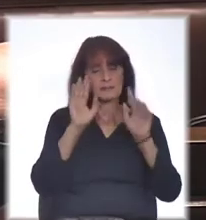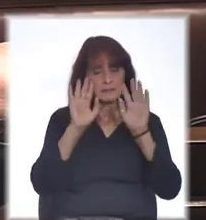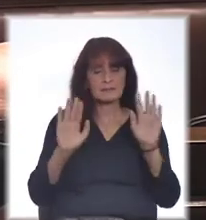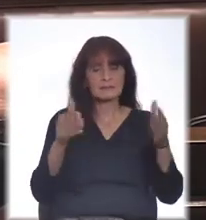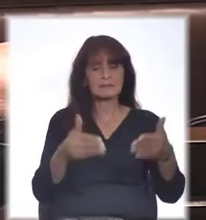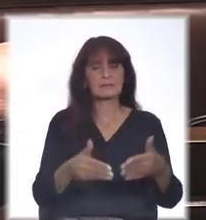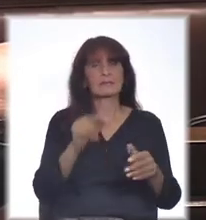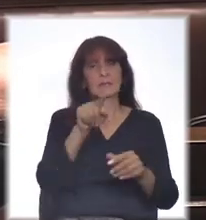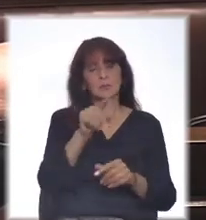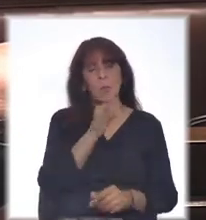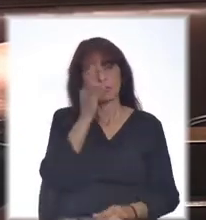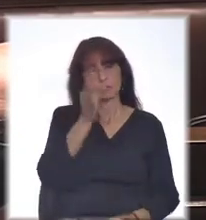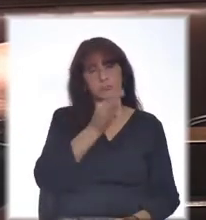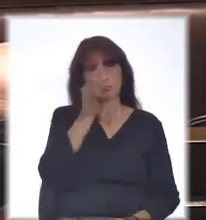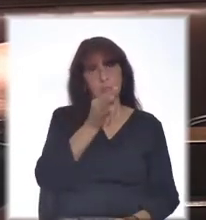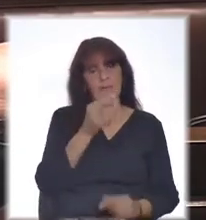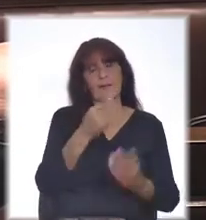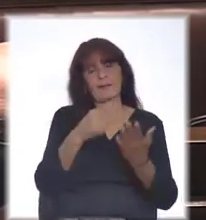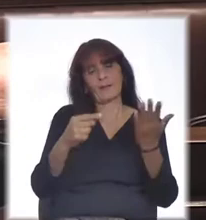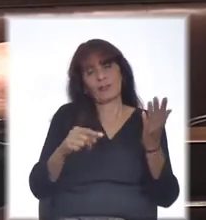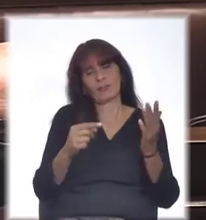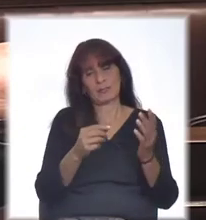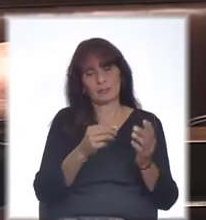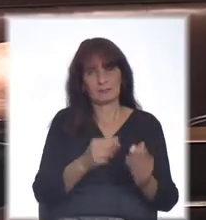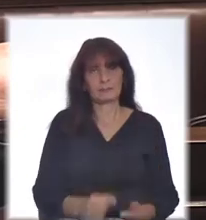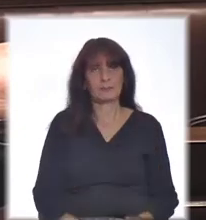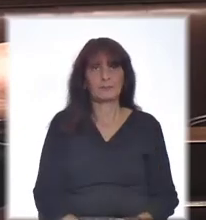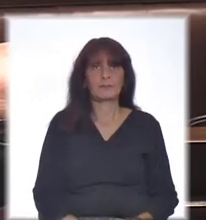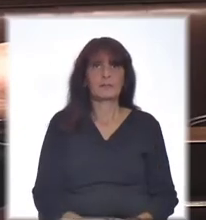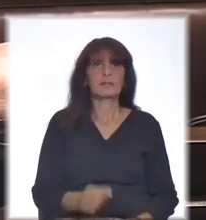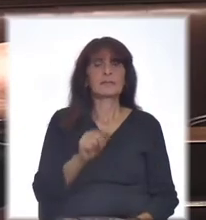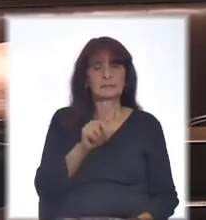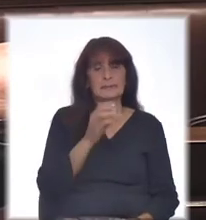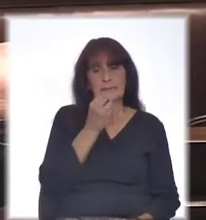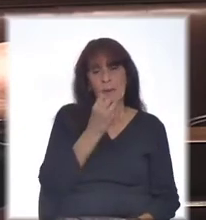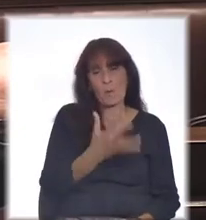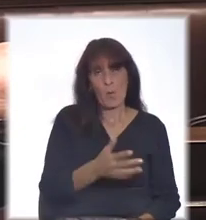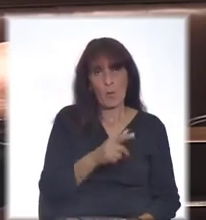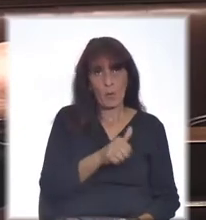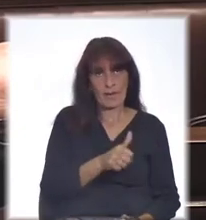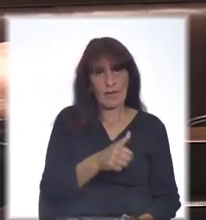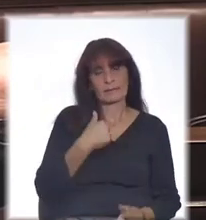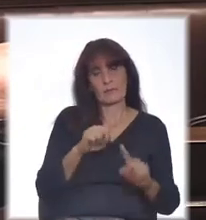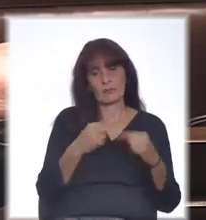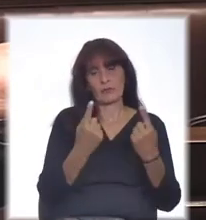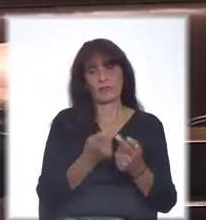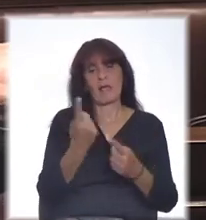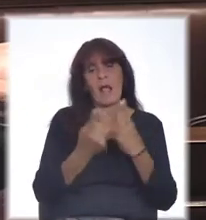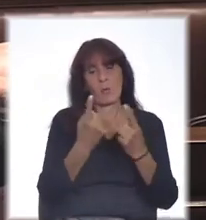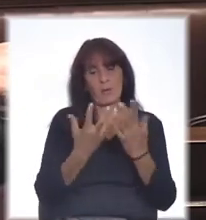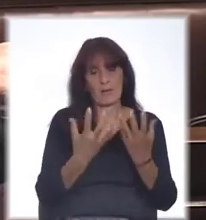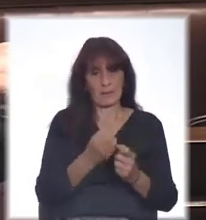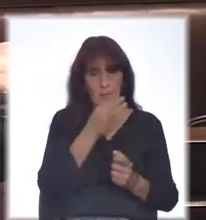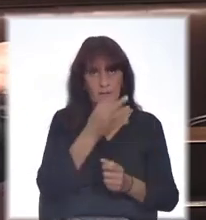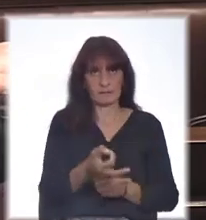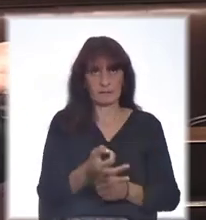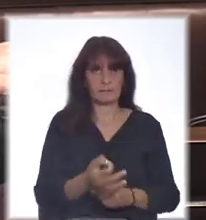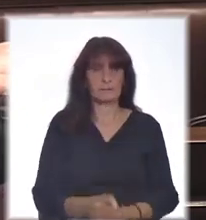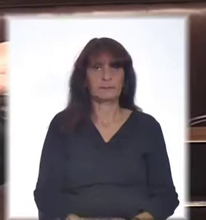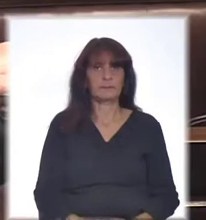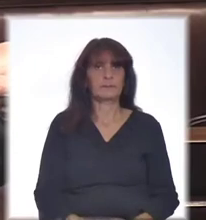parte de su relato en las anécdotas, que son muy buenas y que algunas quisiéramos destacar.